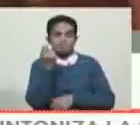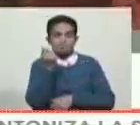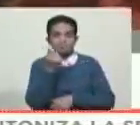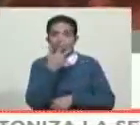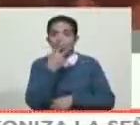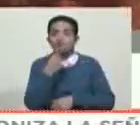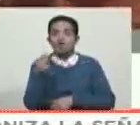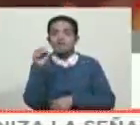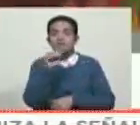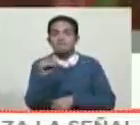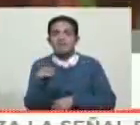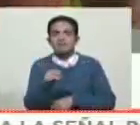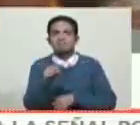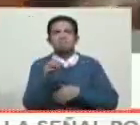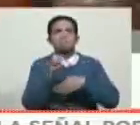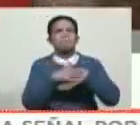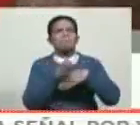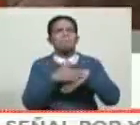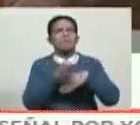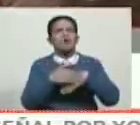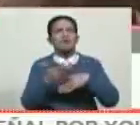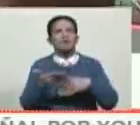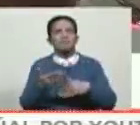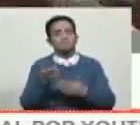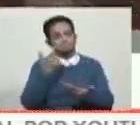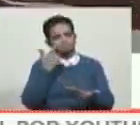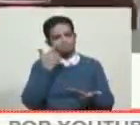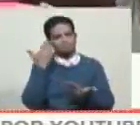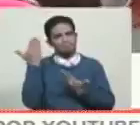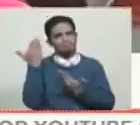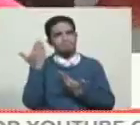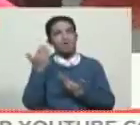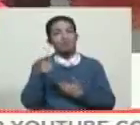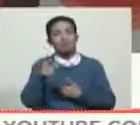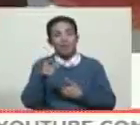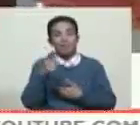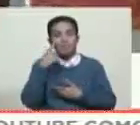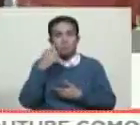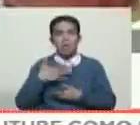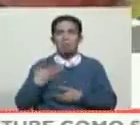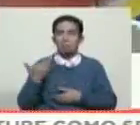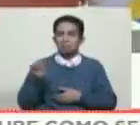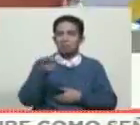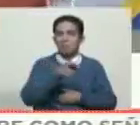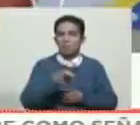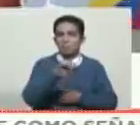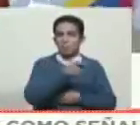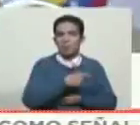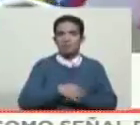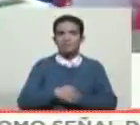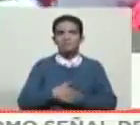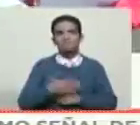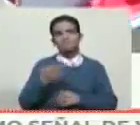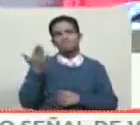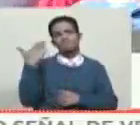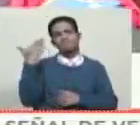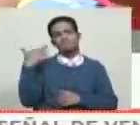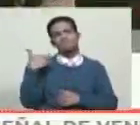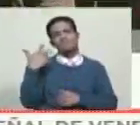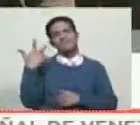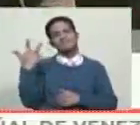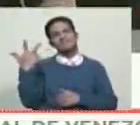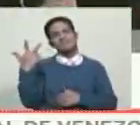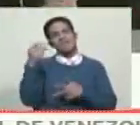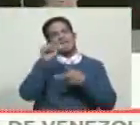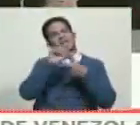¿Por qué? Porque ustedes escucharon, revísenlo, compañeros y compañeras. Hace 3 o 4